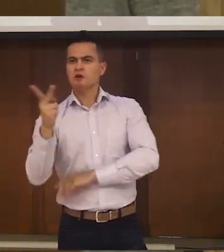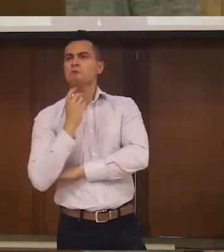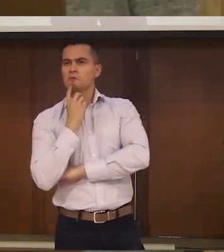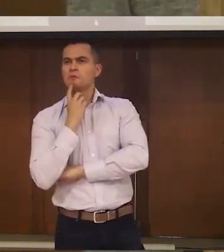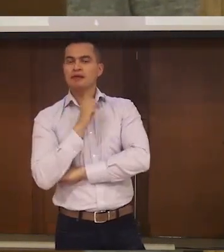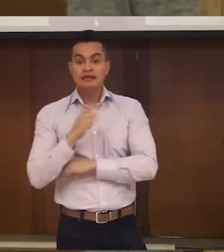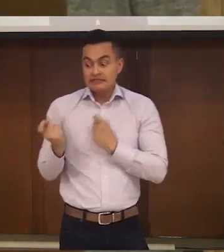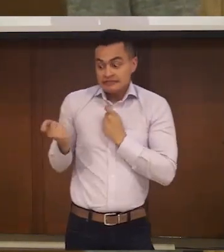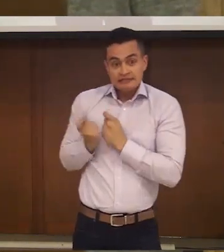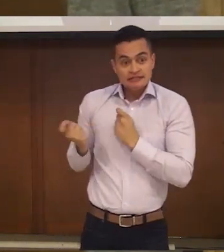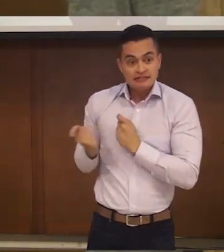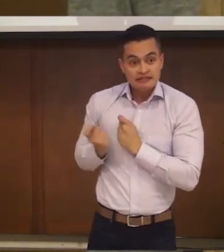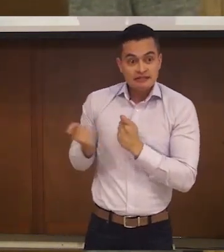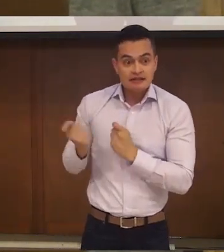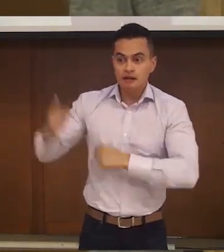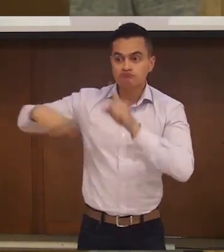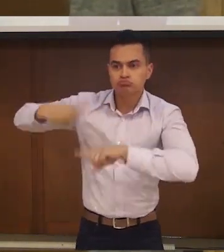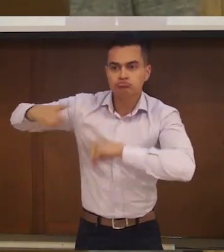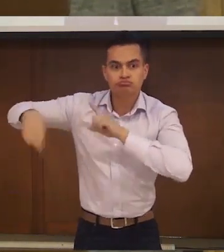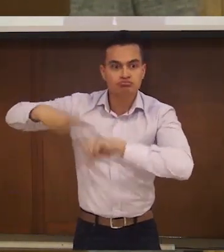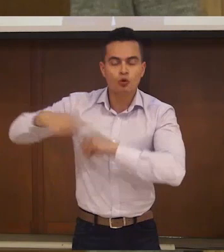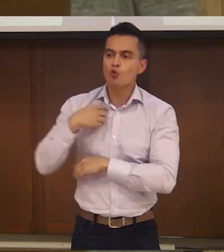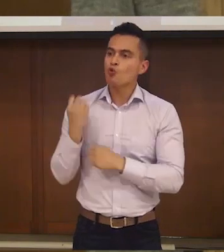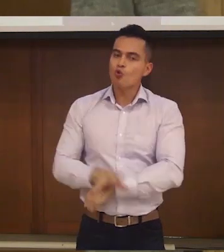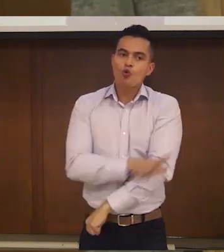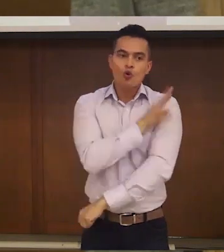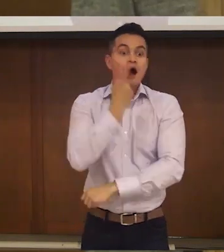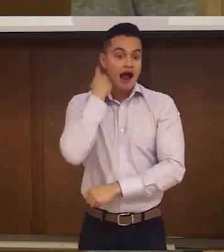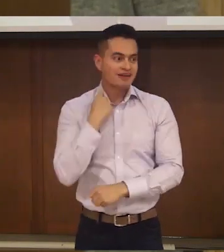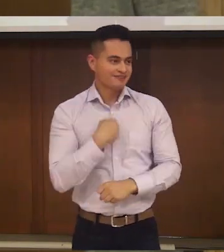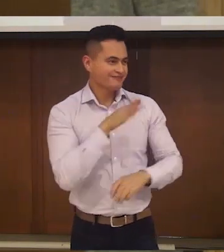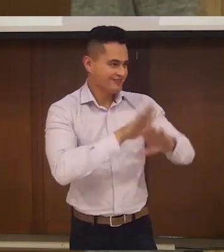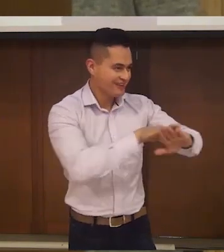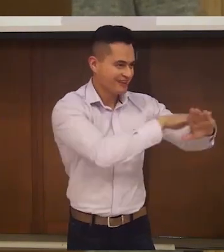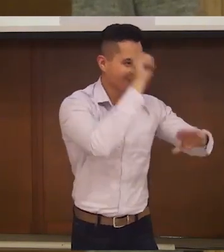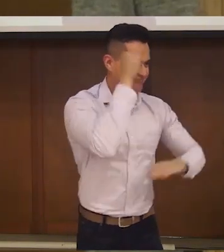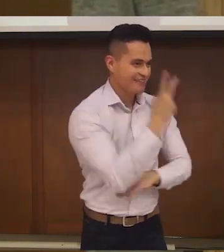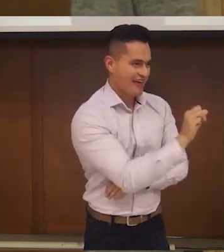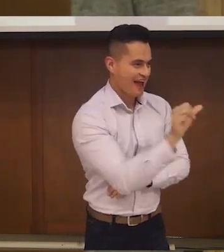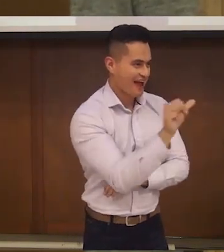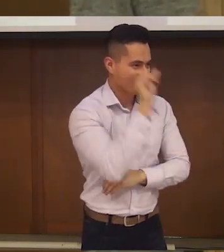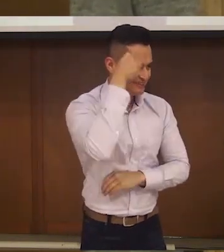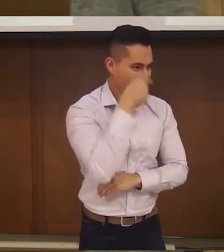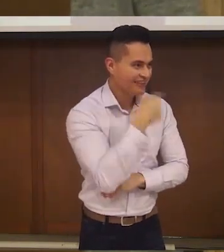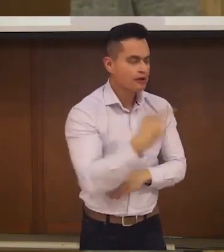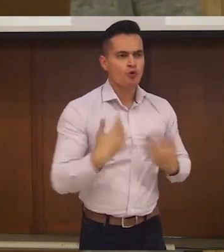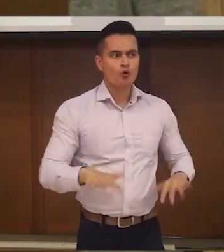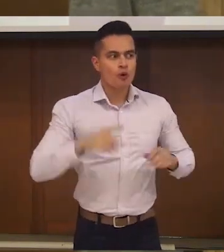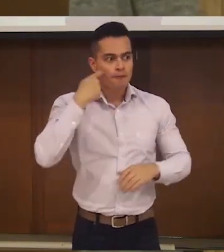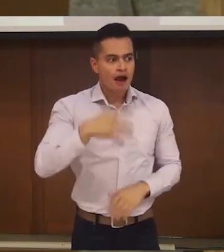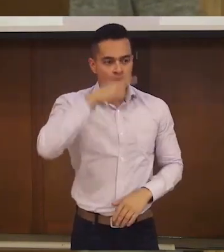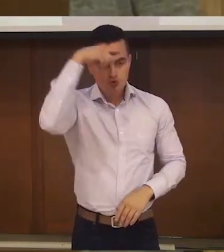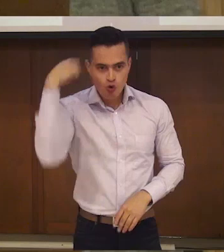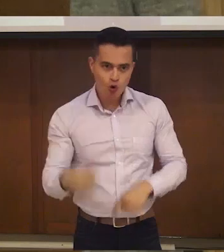algo, para mí, ha sido impresionante. Ayer le decía a ellas dos, digo, pues ustedes deben de quedar exhaustas después de una